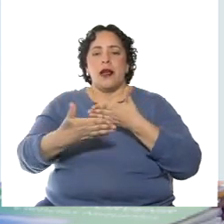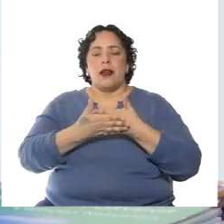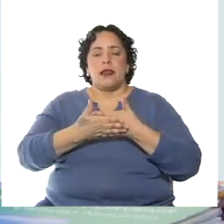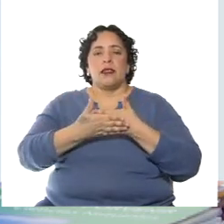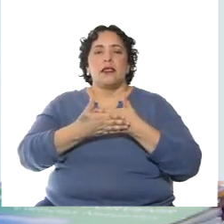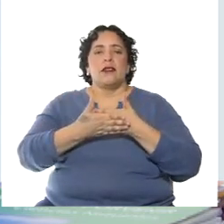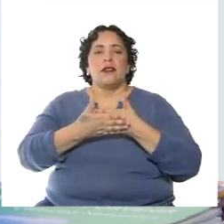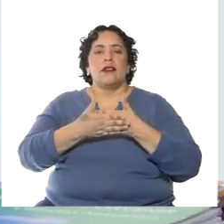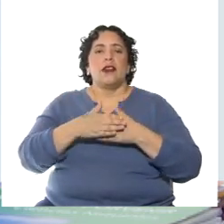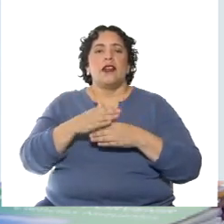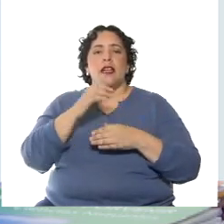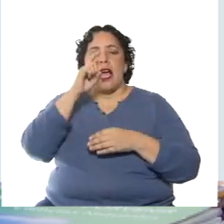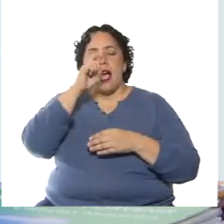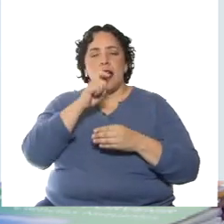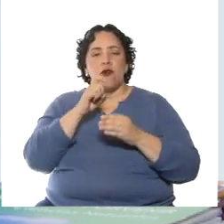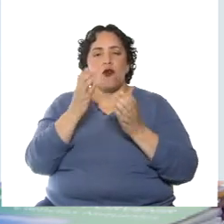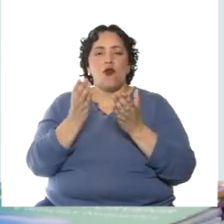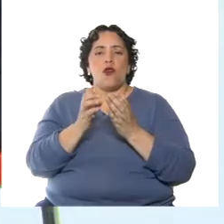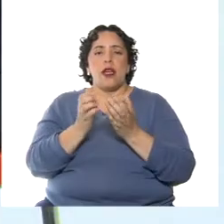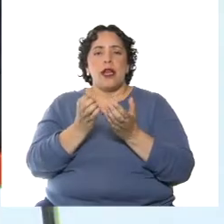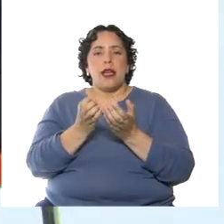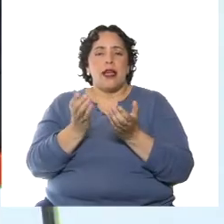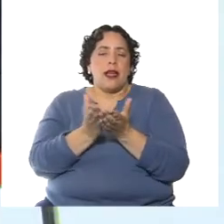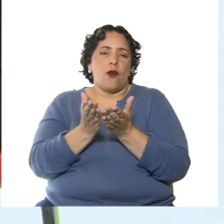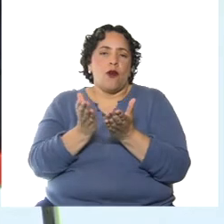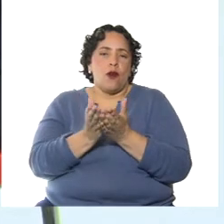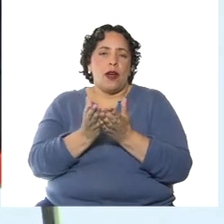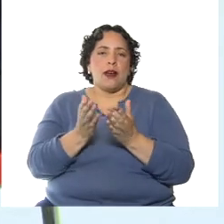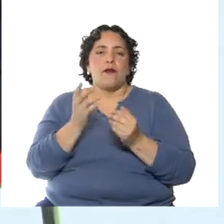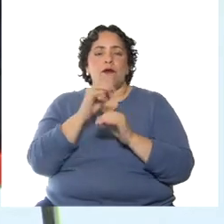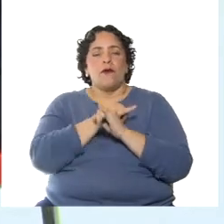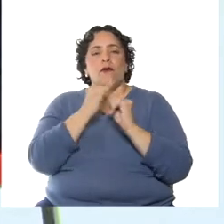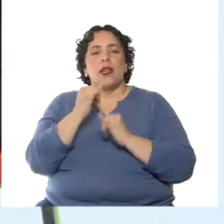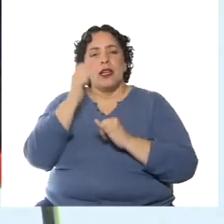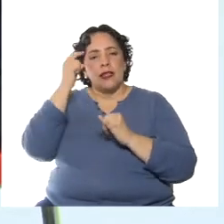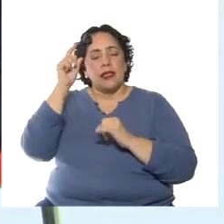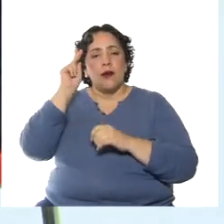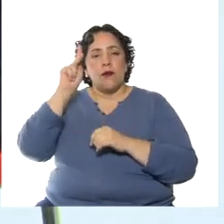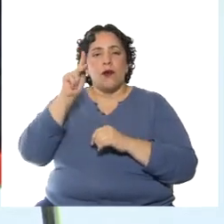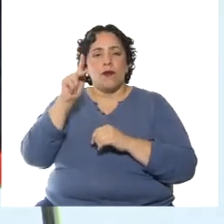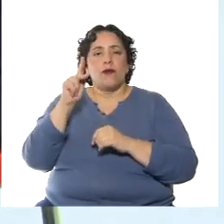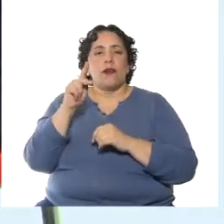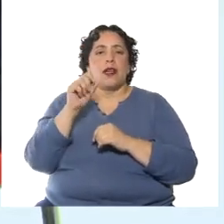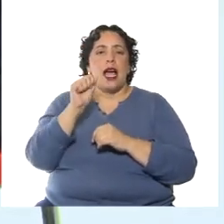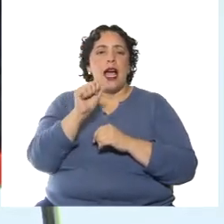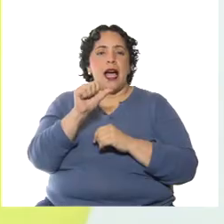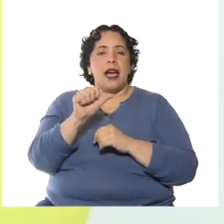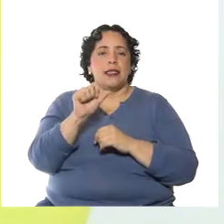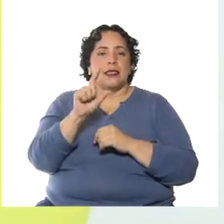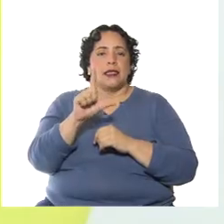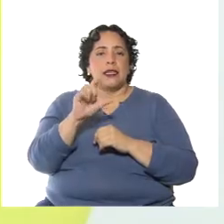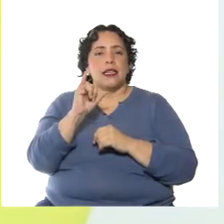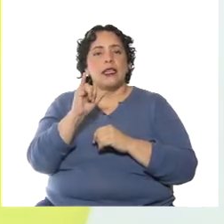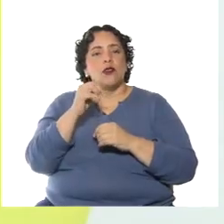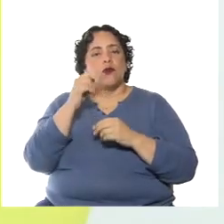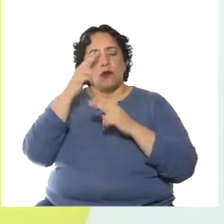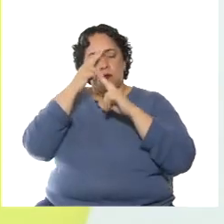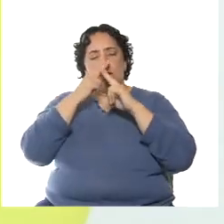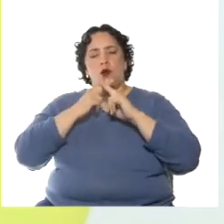este productivo año escolar. Feliz día, profe Ashley. Un honor estar